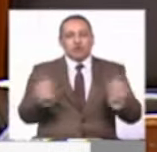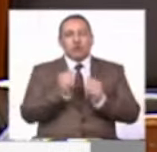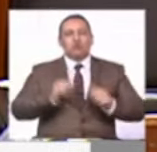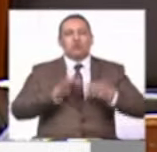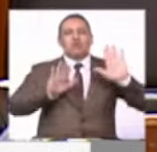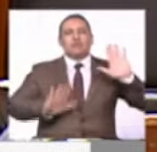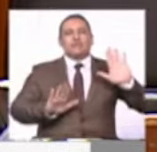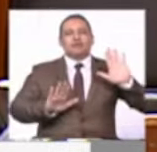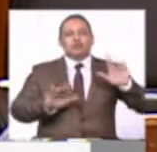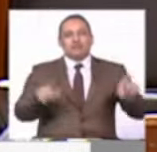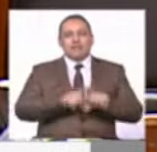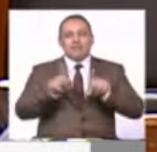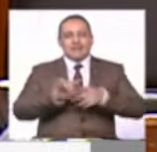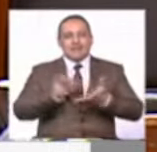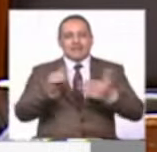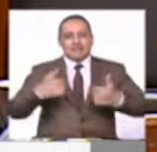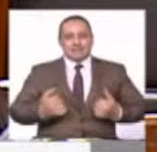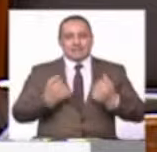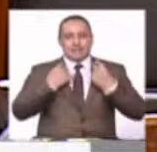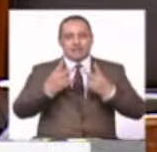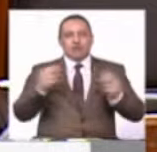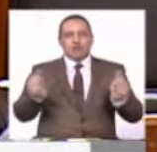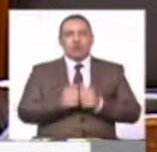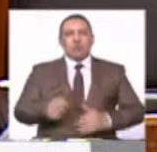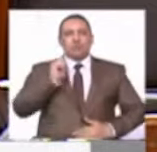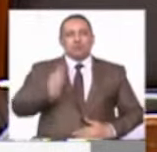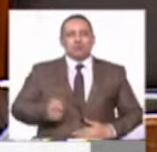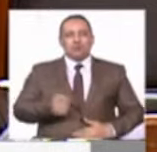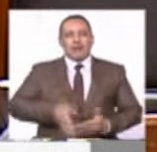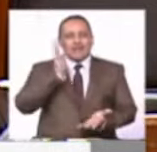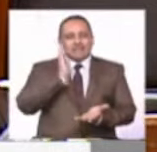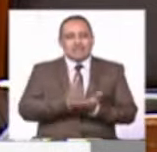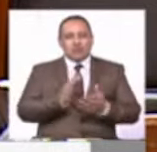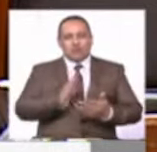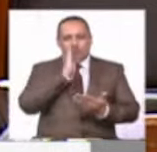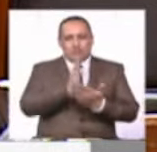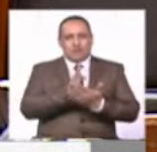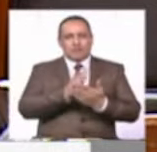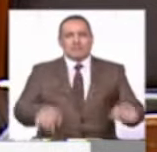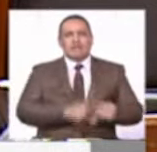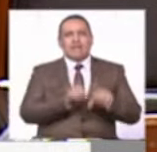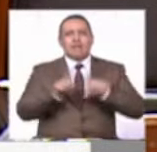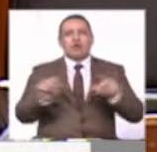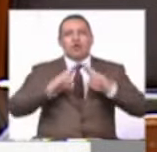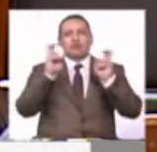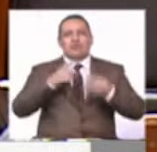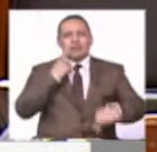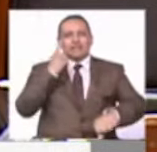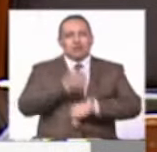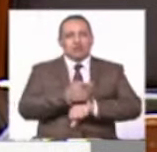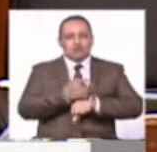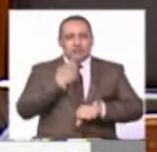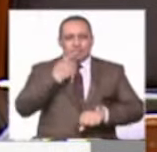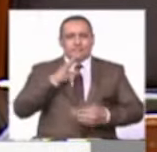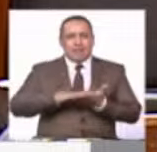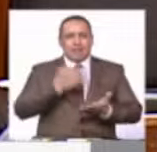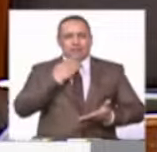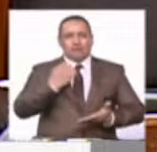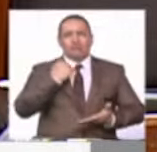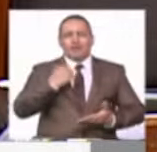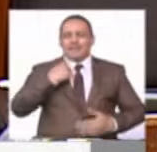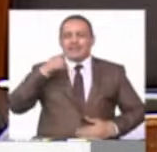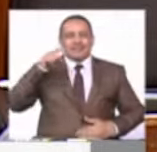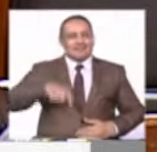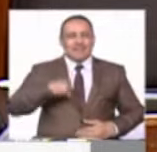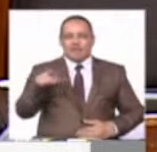juramentación llega a tener una sentencia condenatoria firme por delito doloso entonces debe